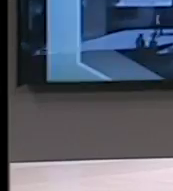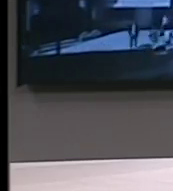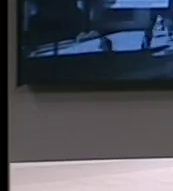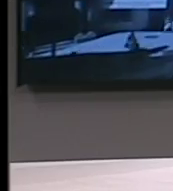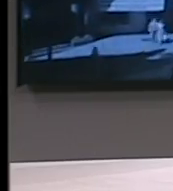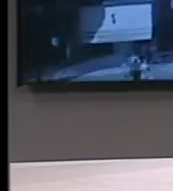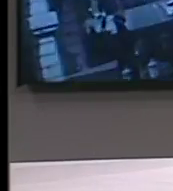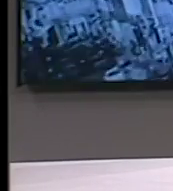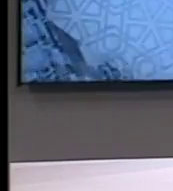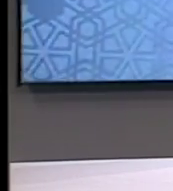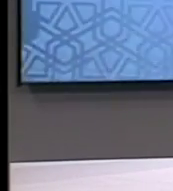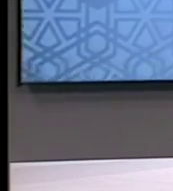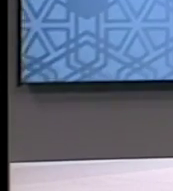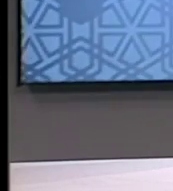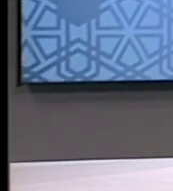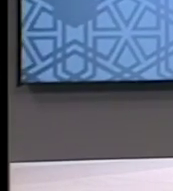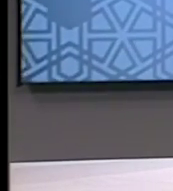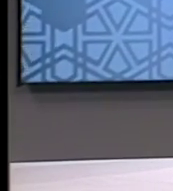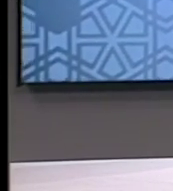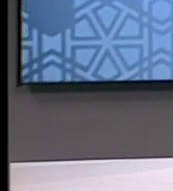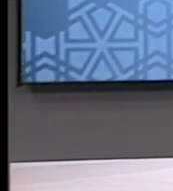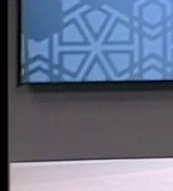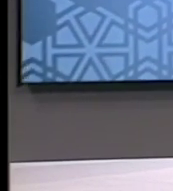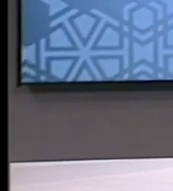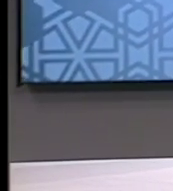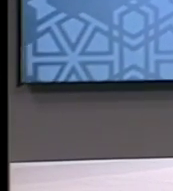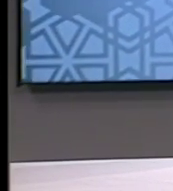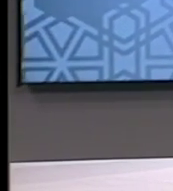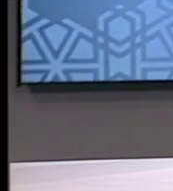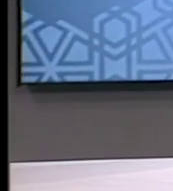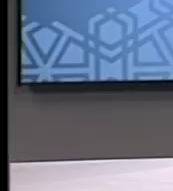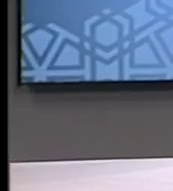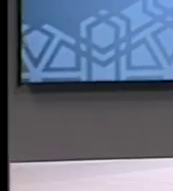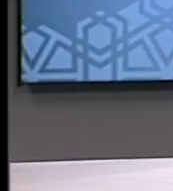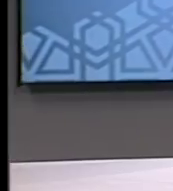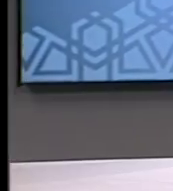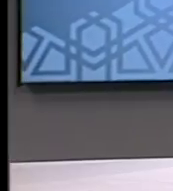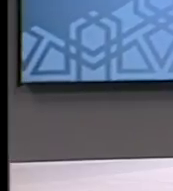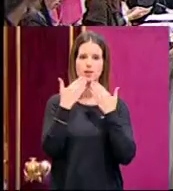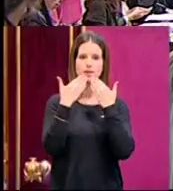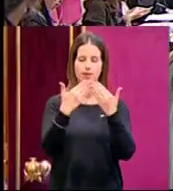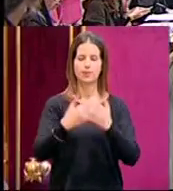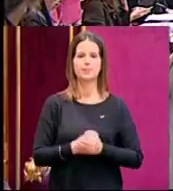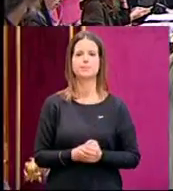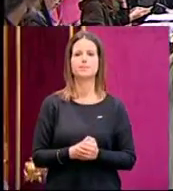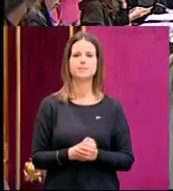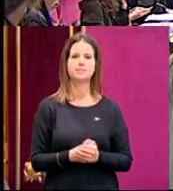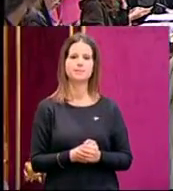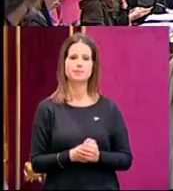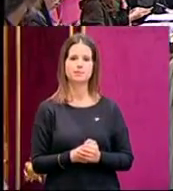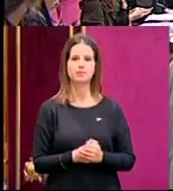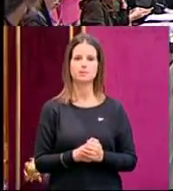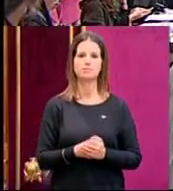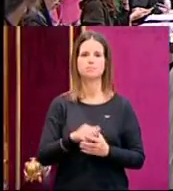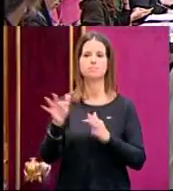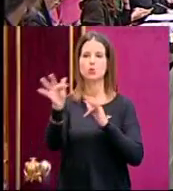empleo para personas con síndrome de Down, pago a proveedores y tasas de uso de edificios municipales. La